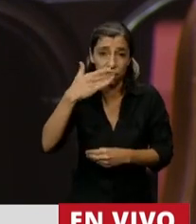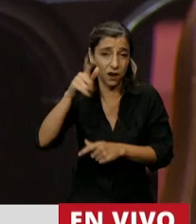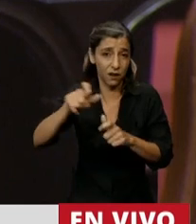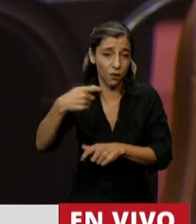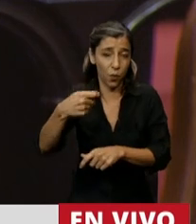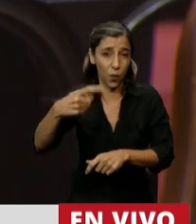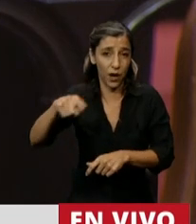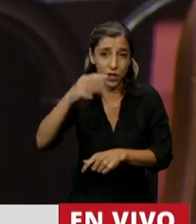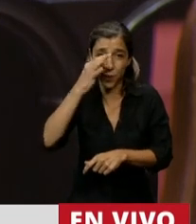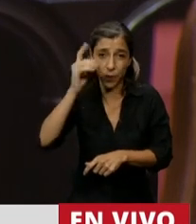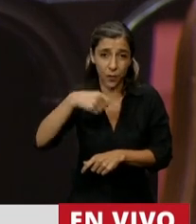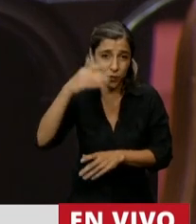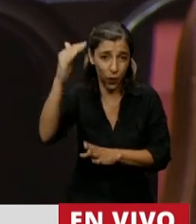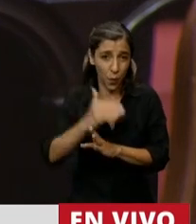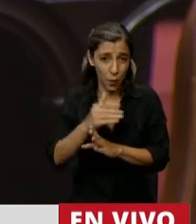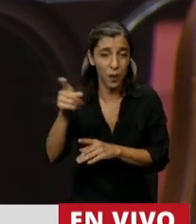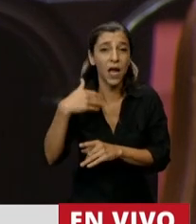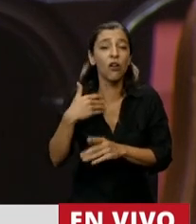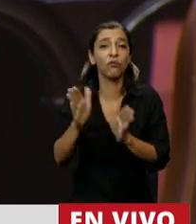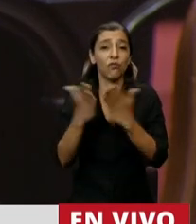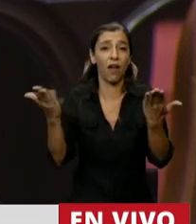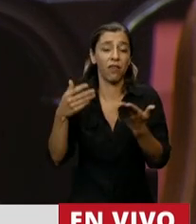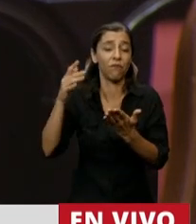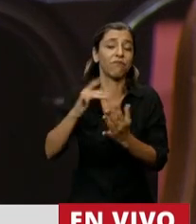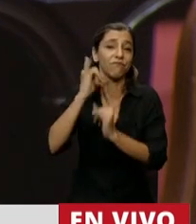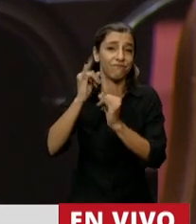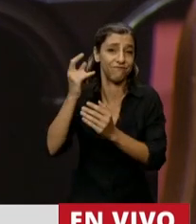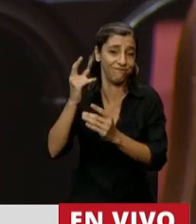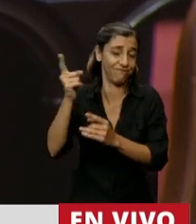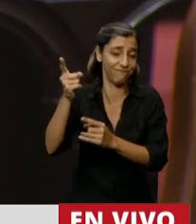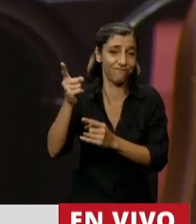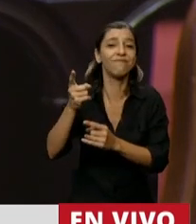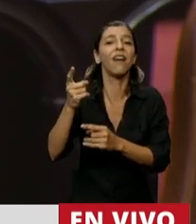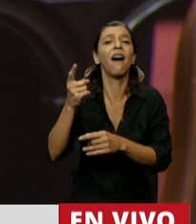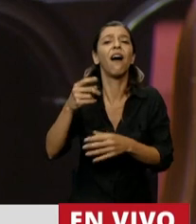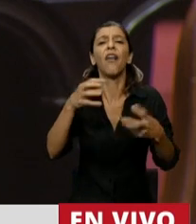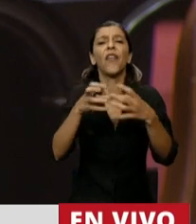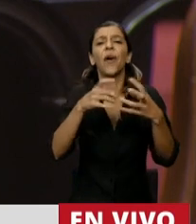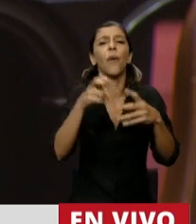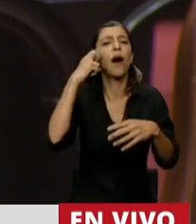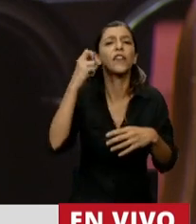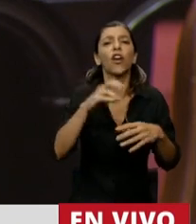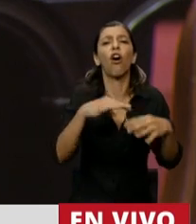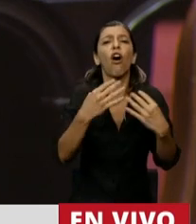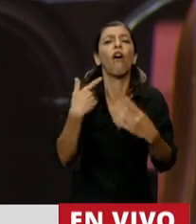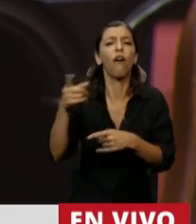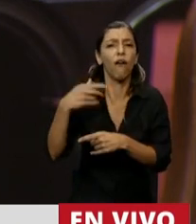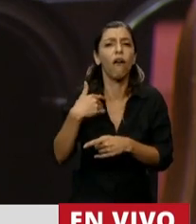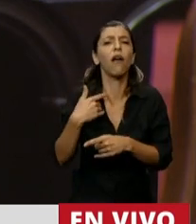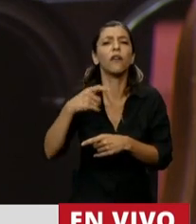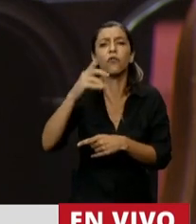sus jubilaciones. Aquí está la tapa, debate en el Congreso, reforma previsional. ¿Cuánto aumentará mes a mes la jubilación